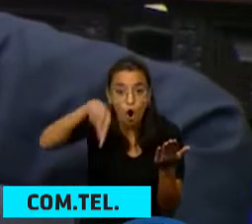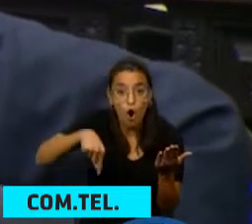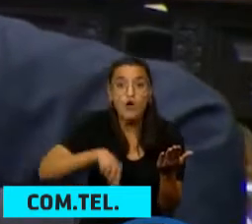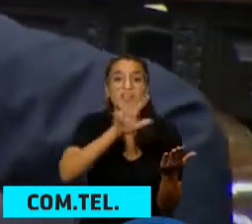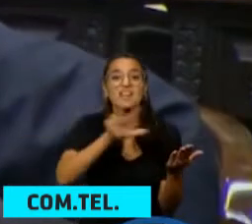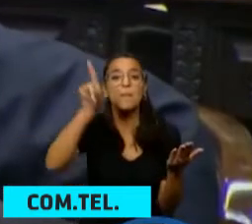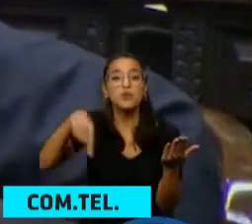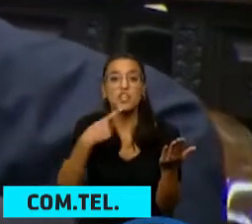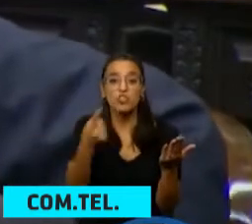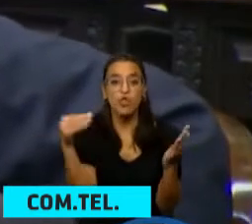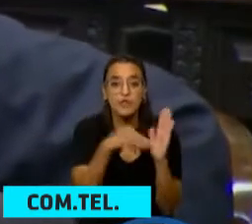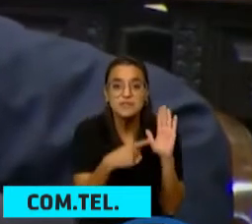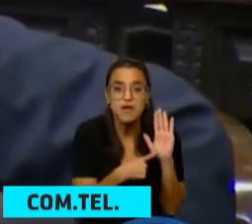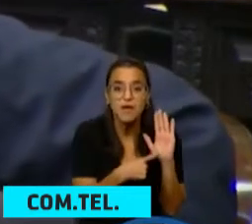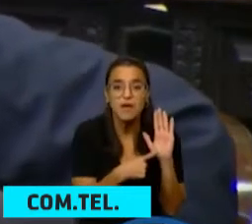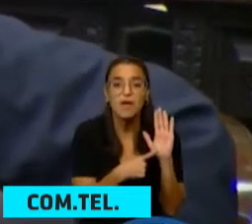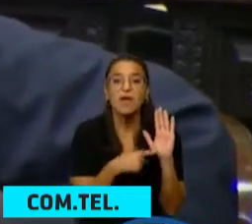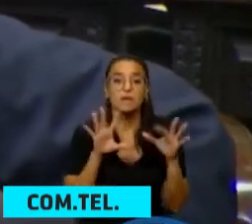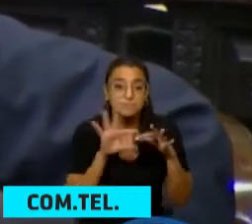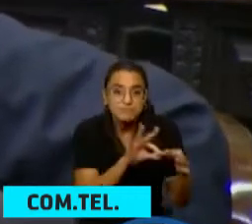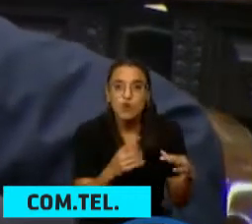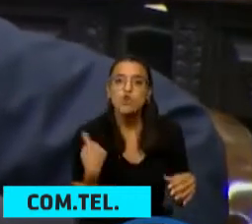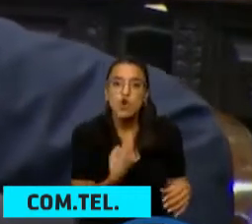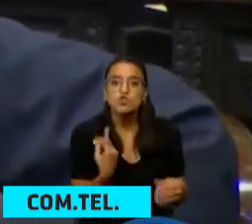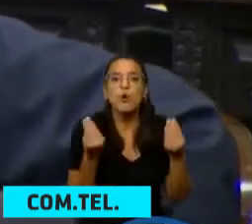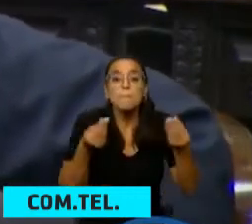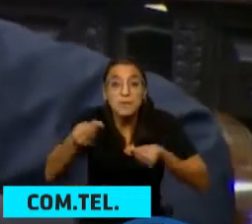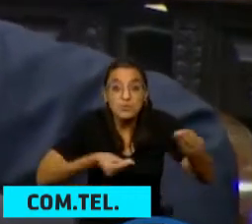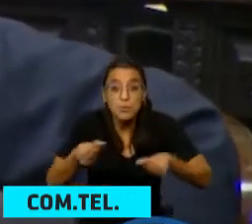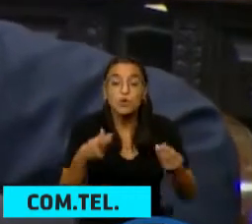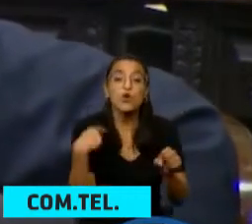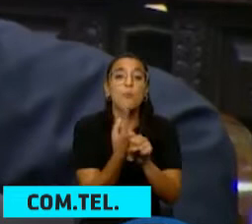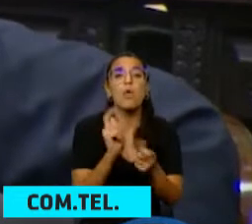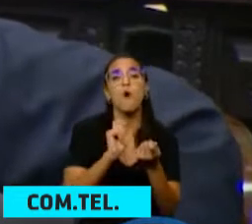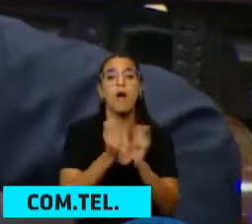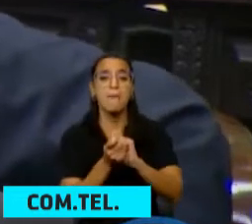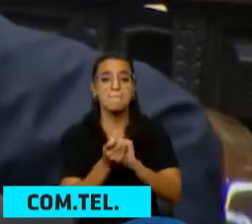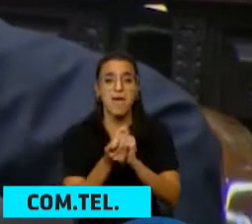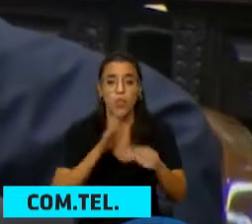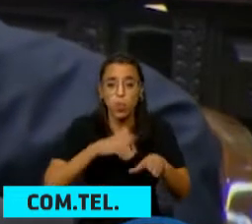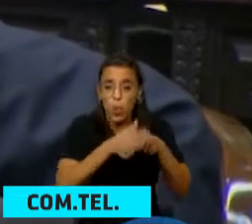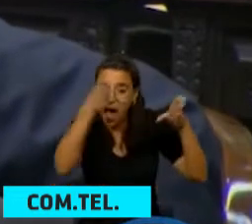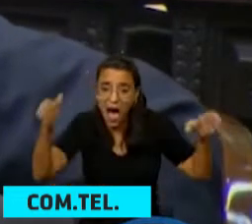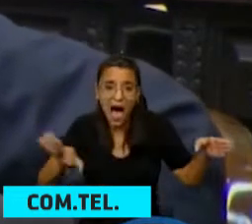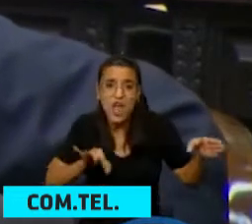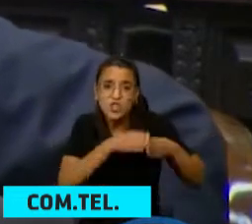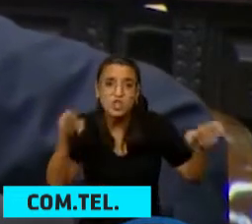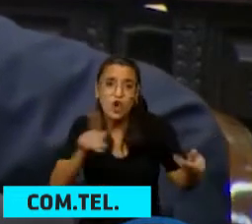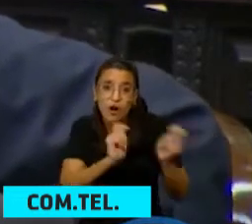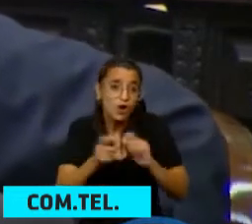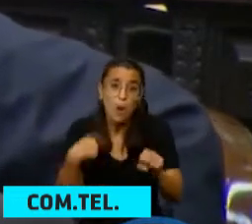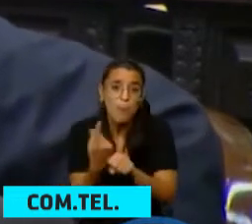nosotros teníamos la foto de quien era o gobernador, la diputada nacional y